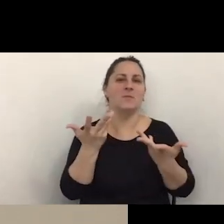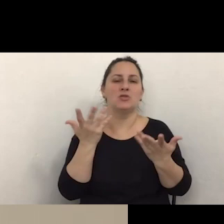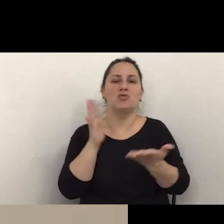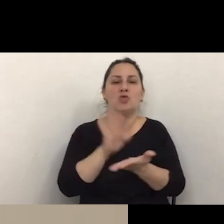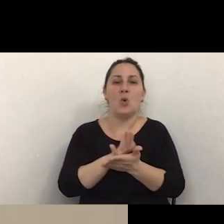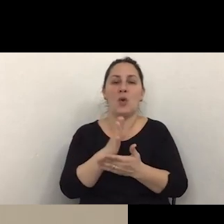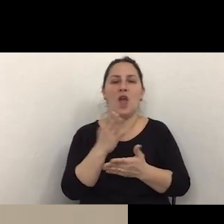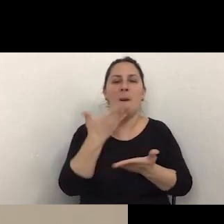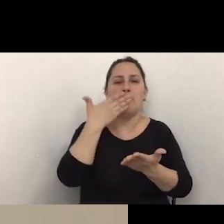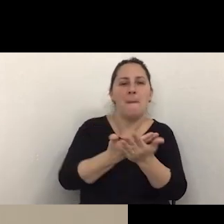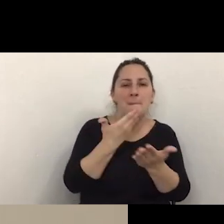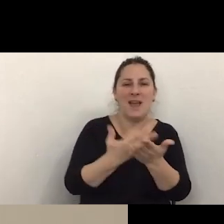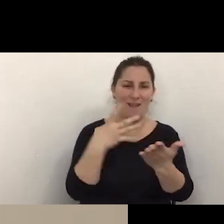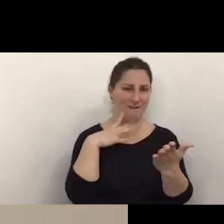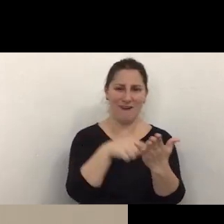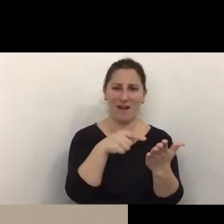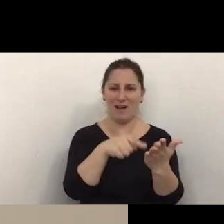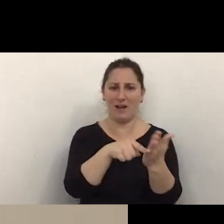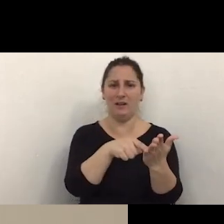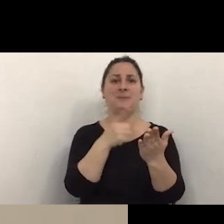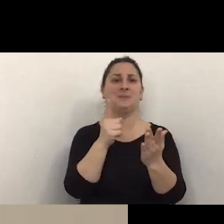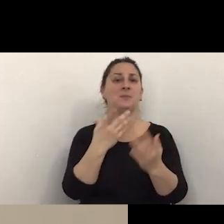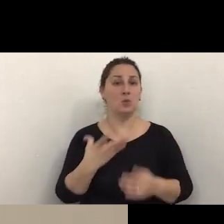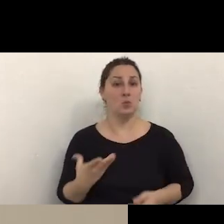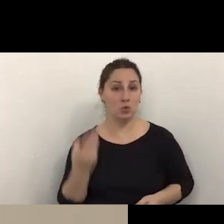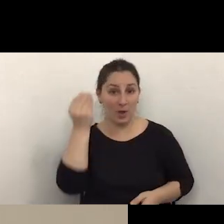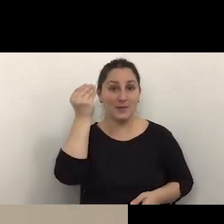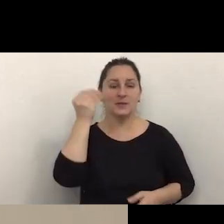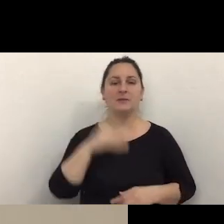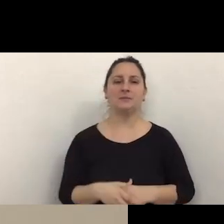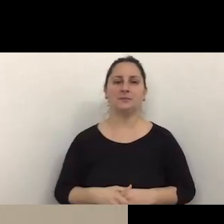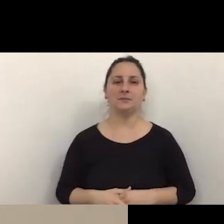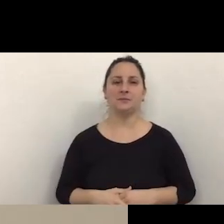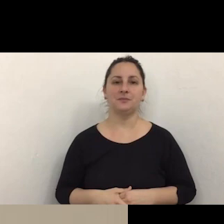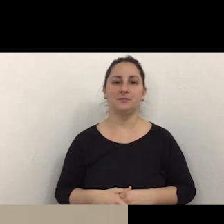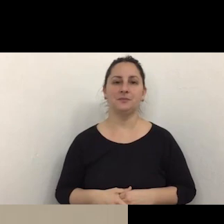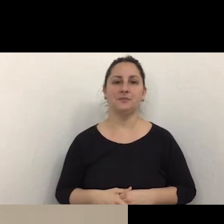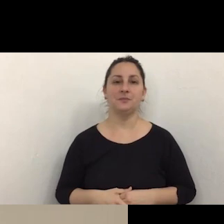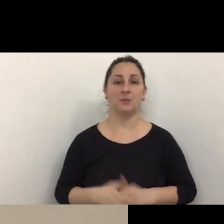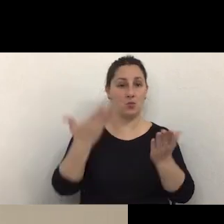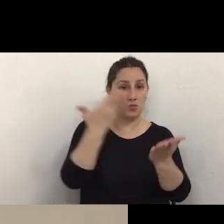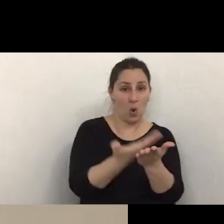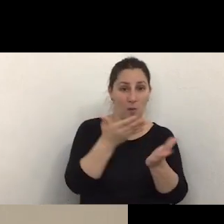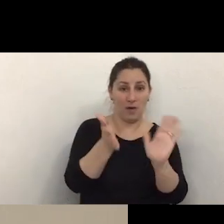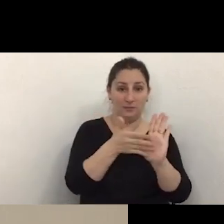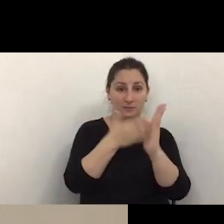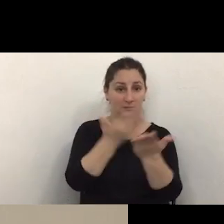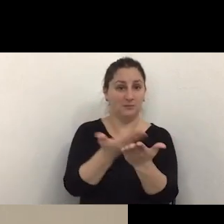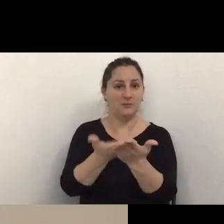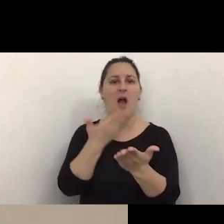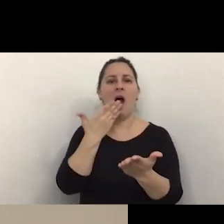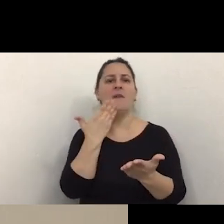falta de documentación y todo, fíjense que muchas veces entre las pruebas que menciona, habla de